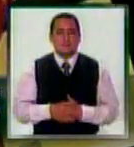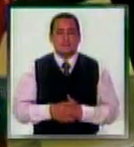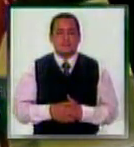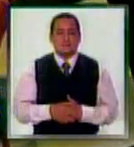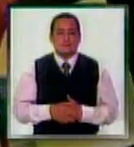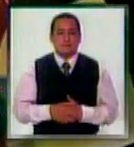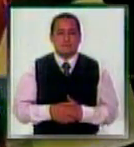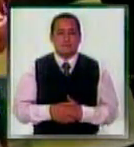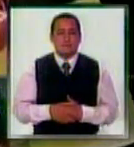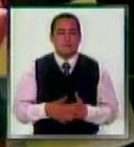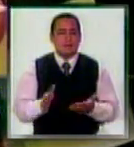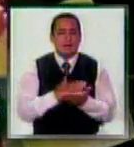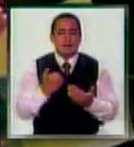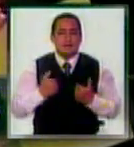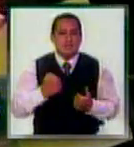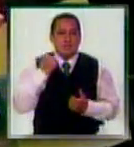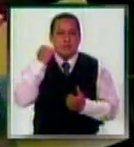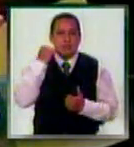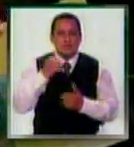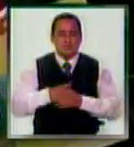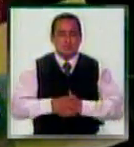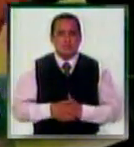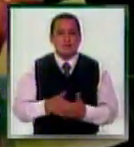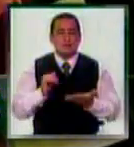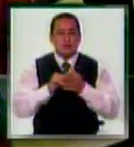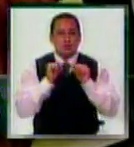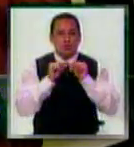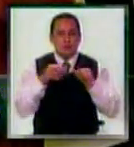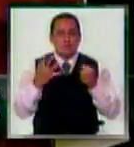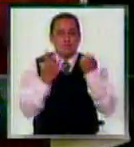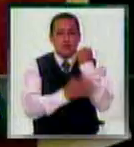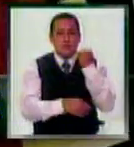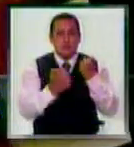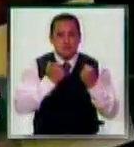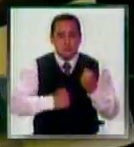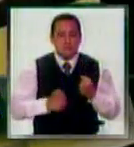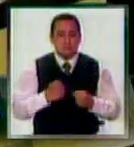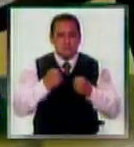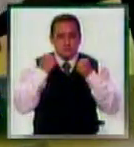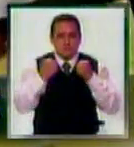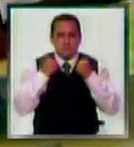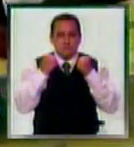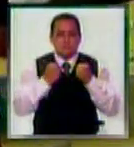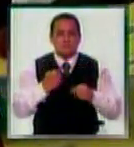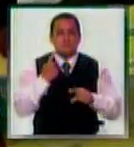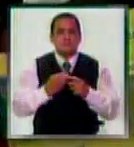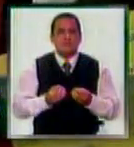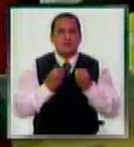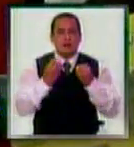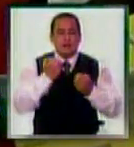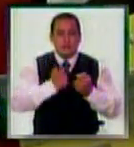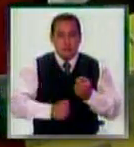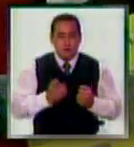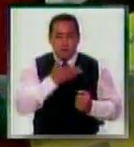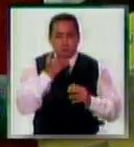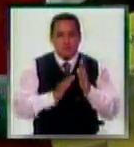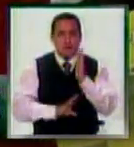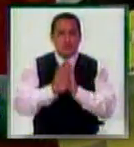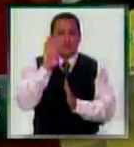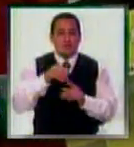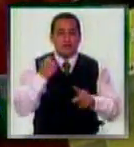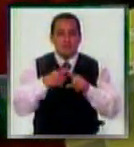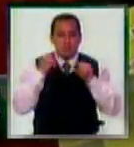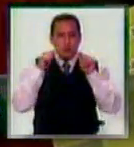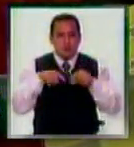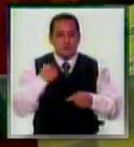nadie tiene el derecho de mantener pobre a su hijo. Hay que luchar para que nuestros hijos sean mejores. Y para